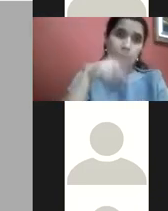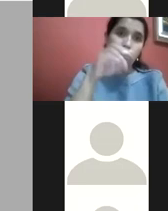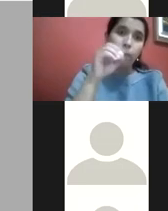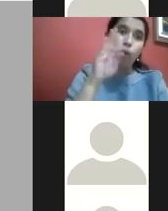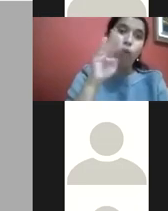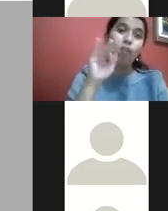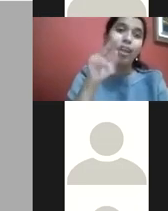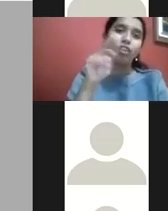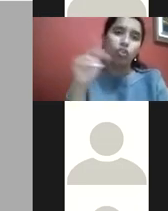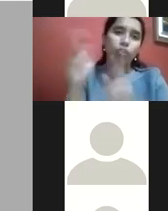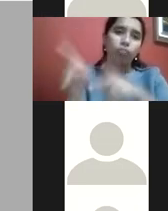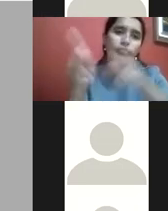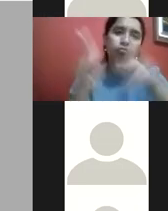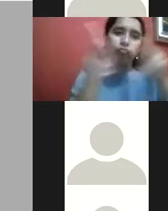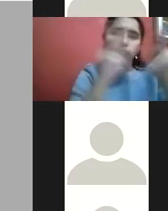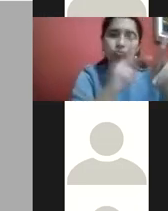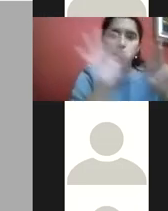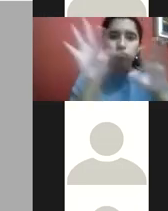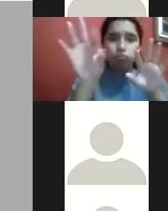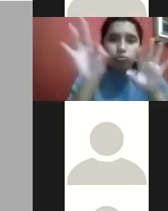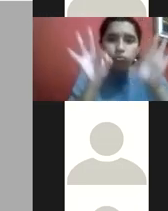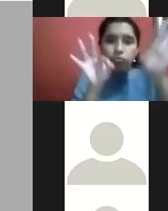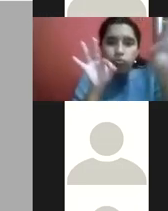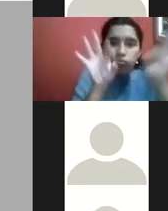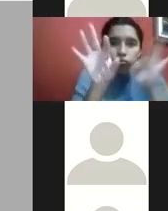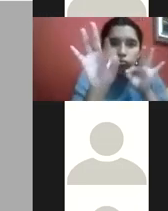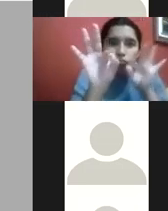tomamos diferentes muestras de cierto tamaño n.